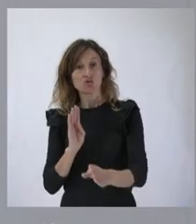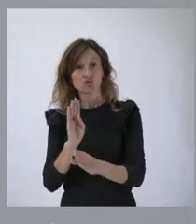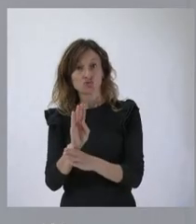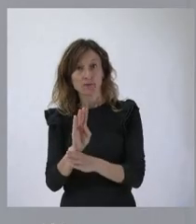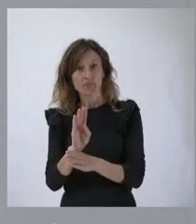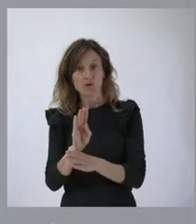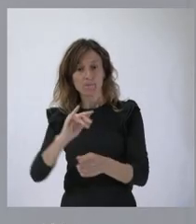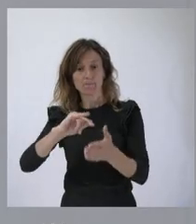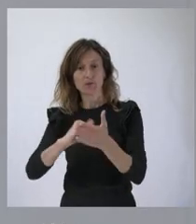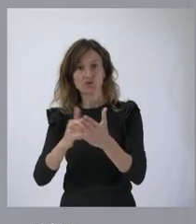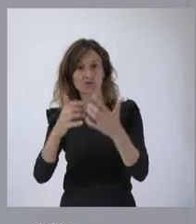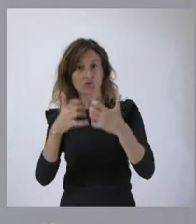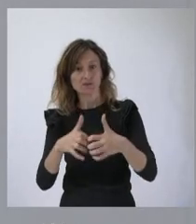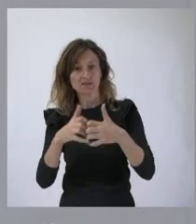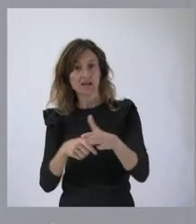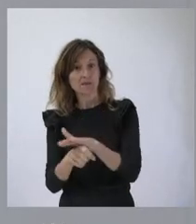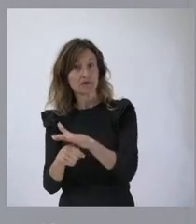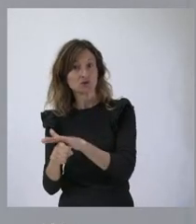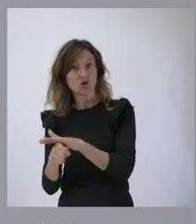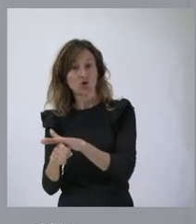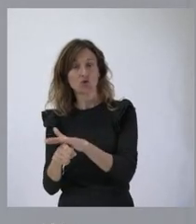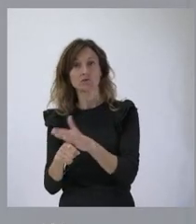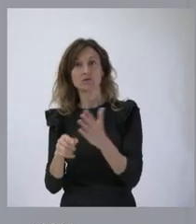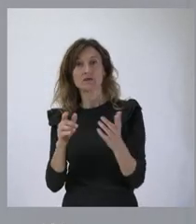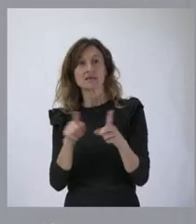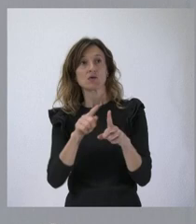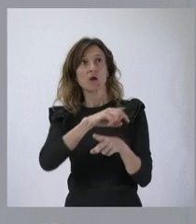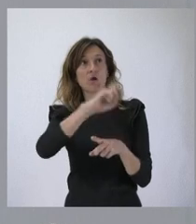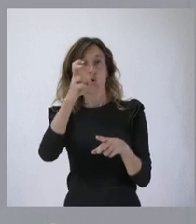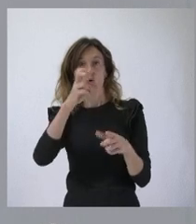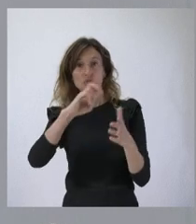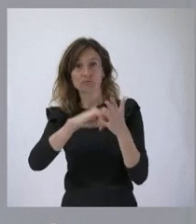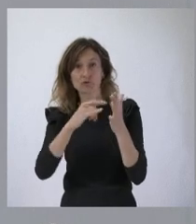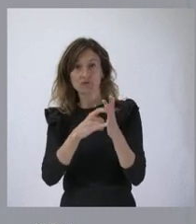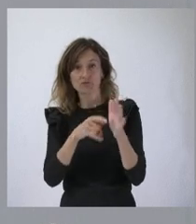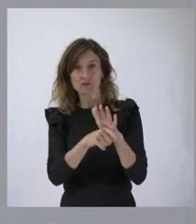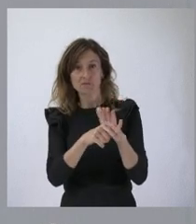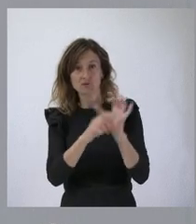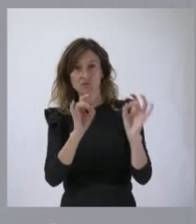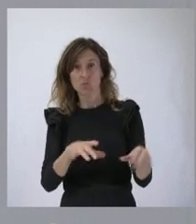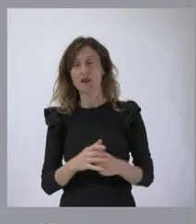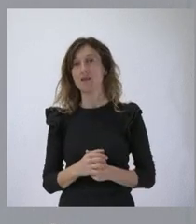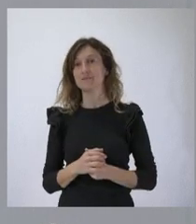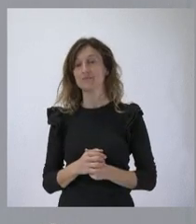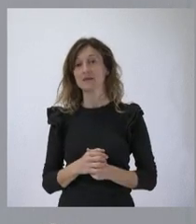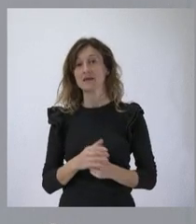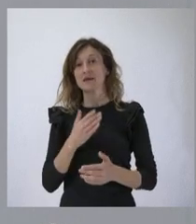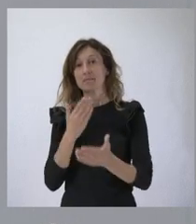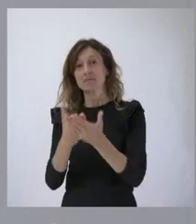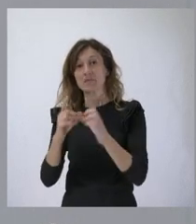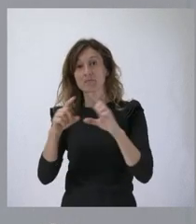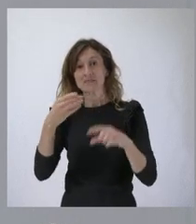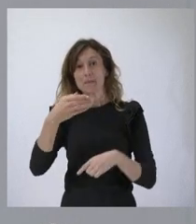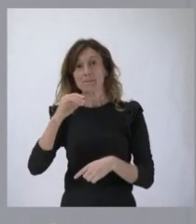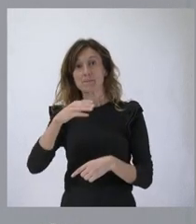un proyecto industrial de inversión como subvencion a otros proyectos industriales de inversión y lo que le estamos pidiendo a Bimbo es